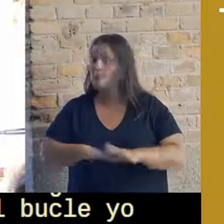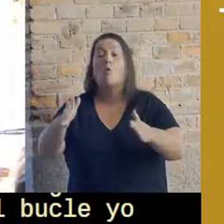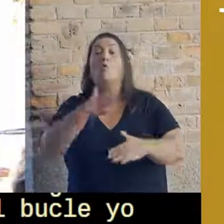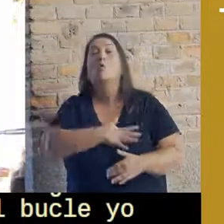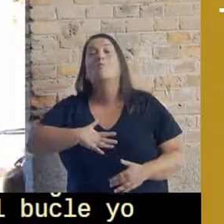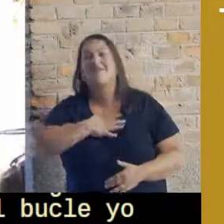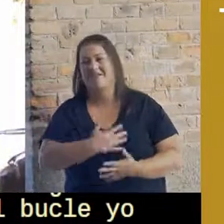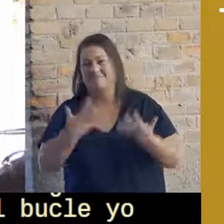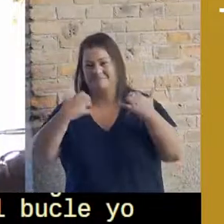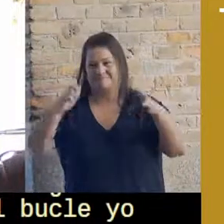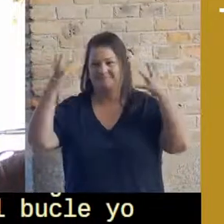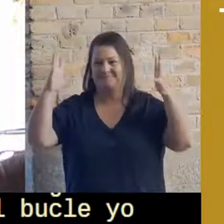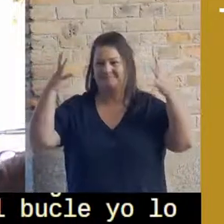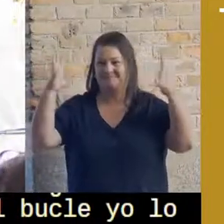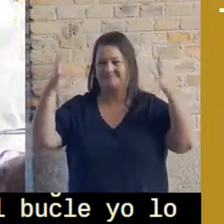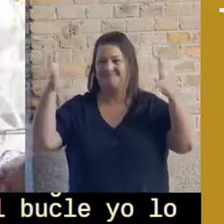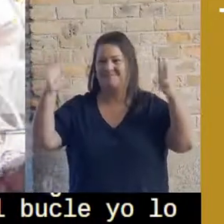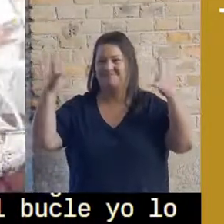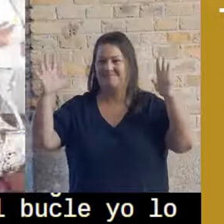un